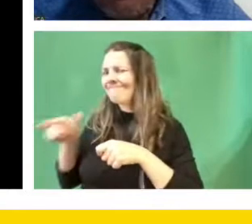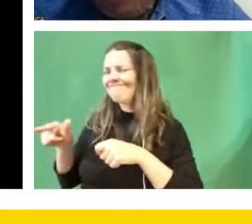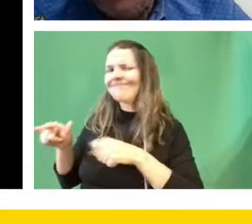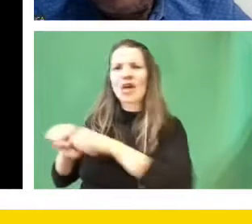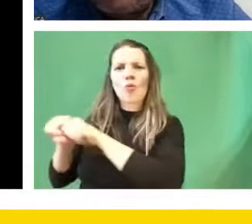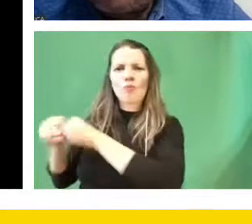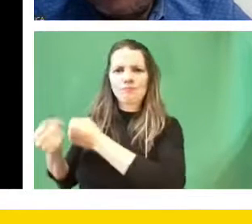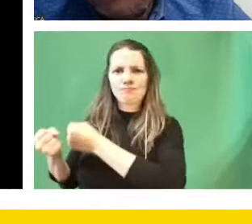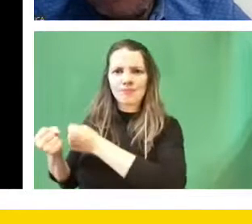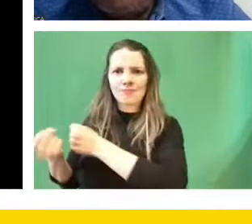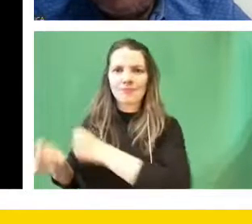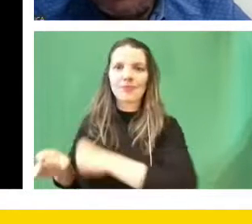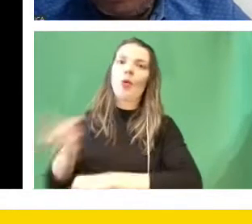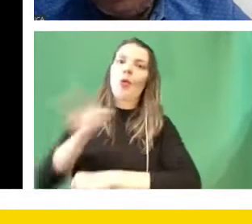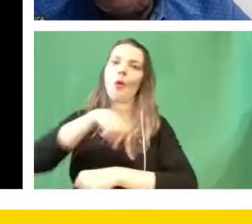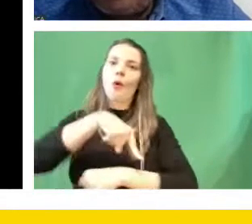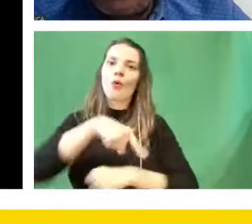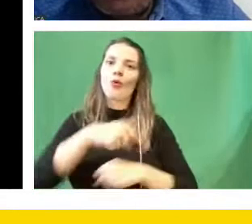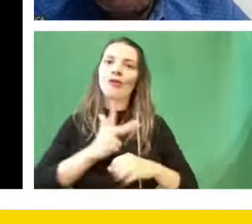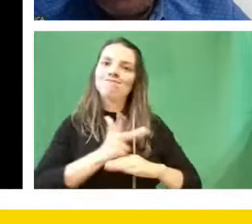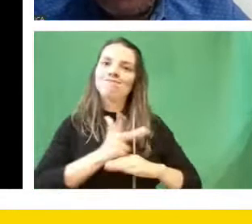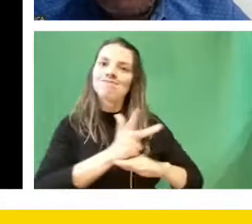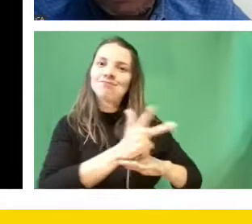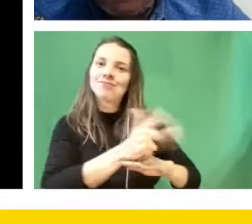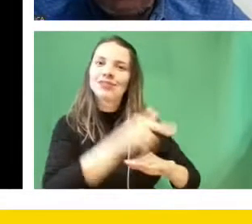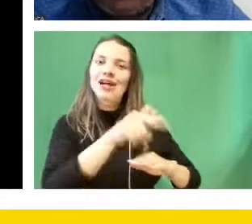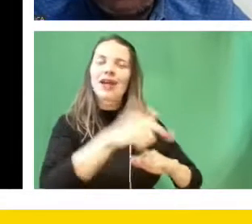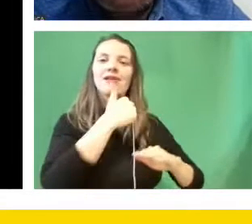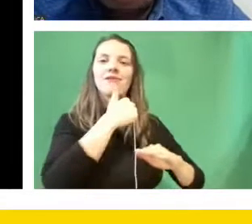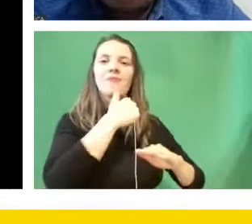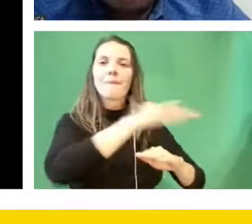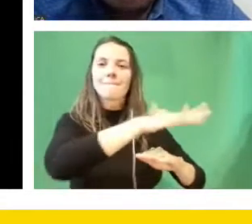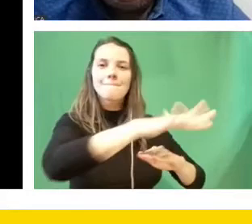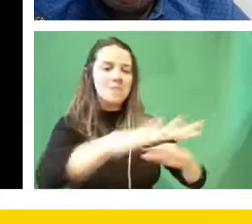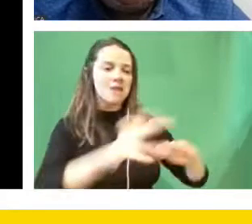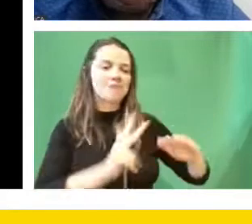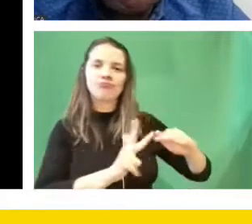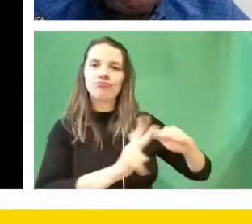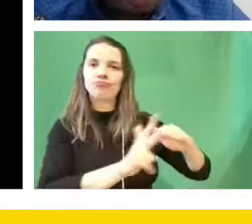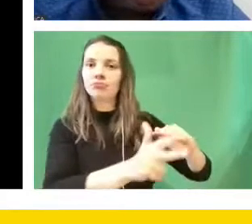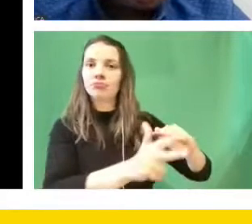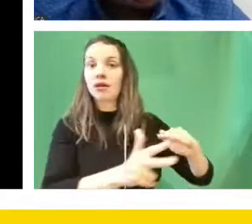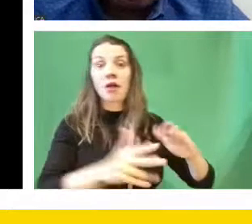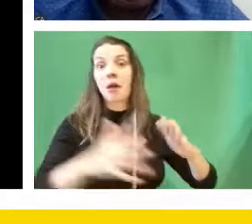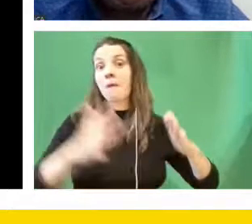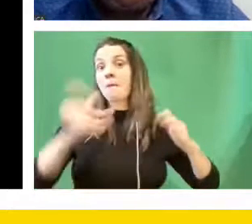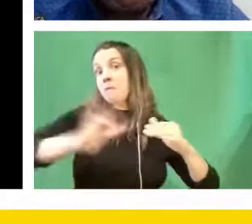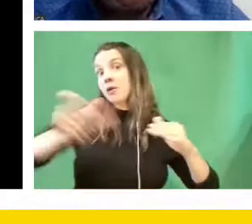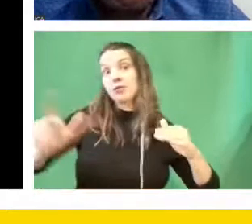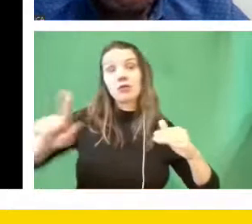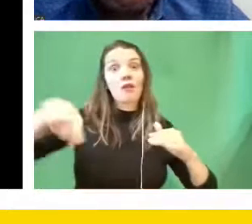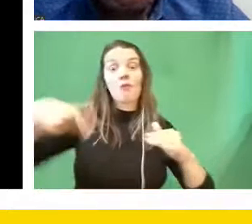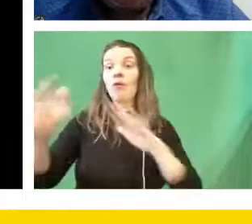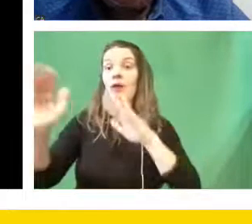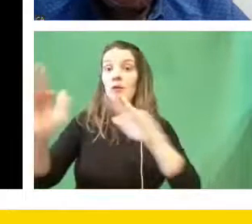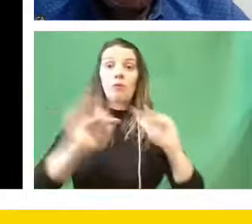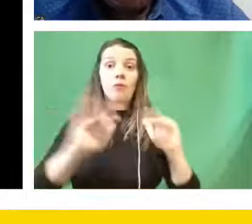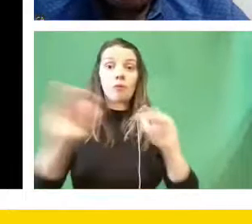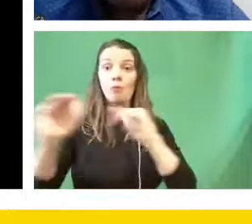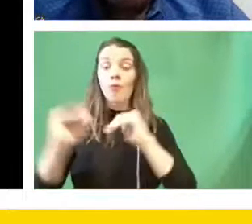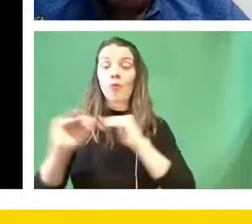ingresar a la playa, ingresar al mar, ¿verdad? Como todas las personas lo hacemos. Siguiente filmina.